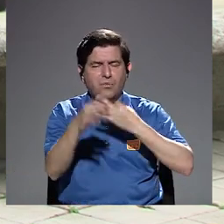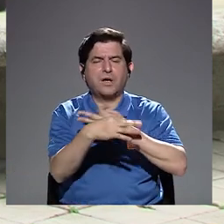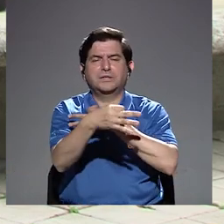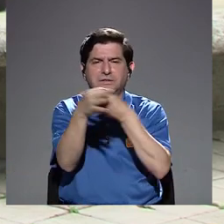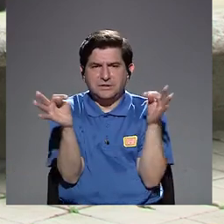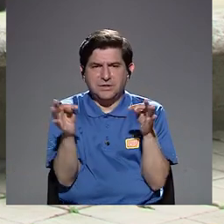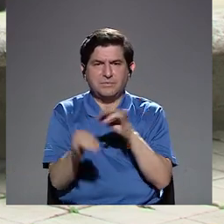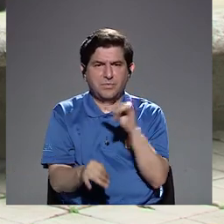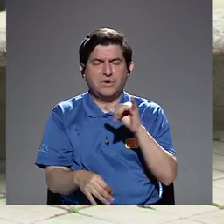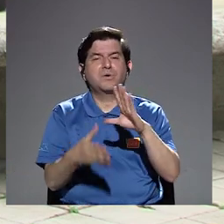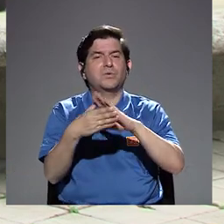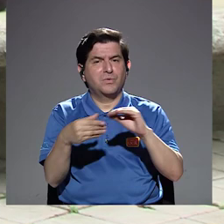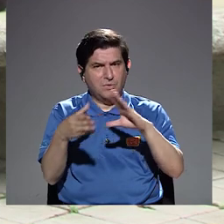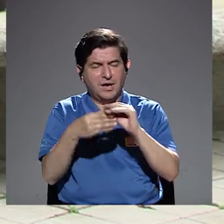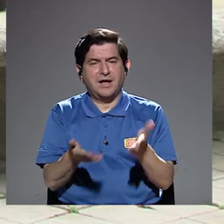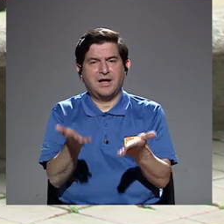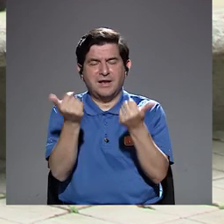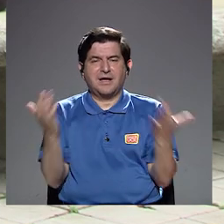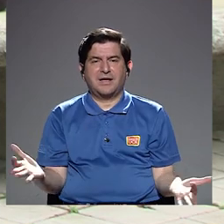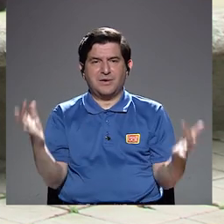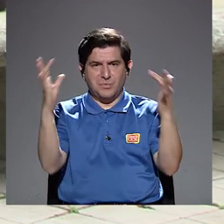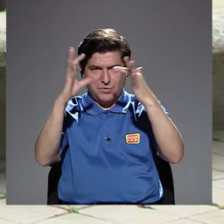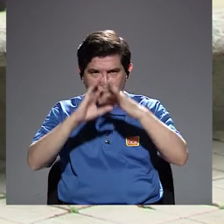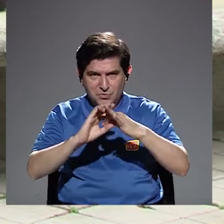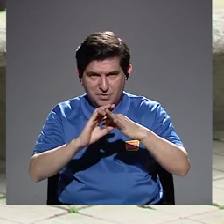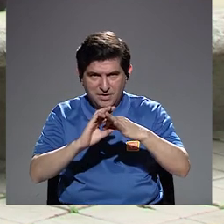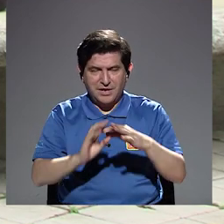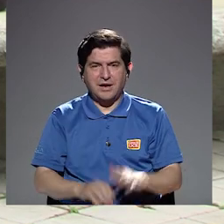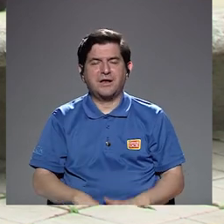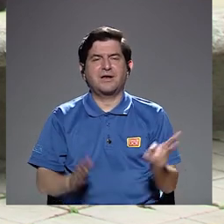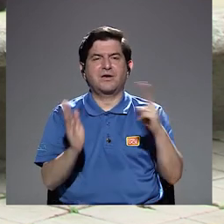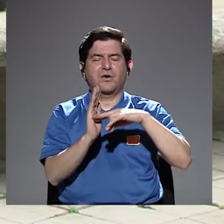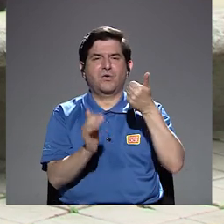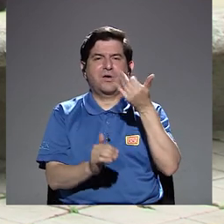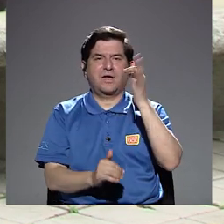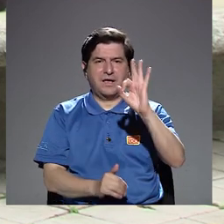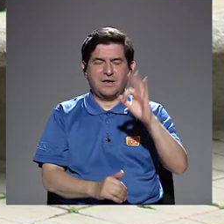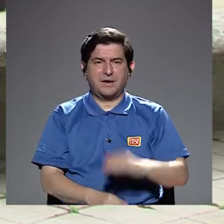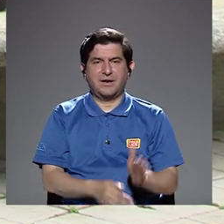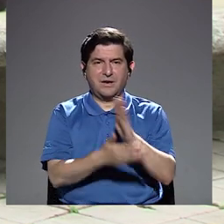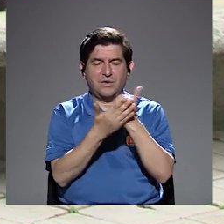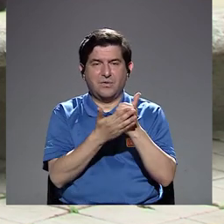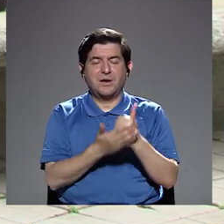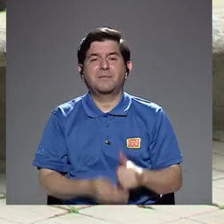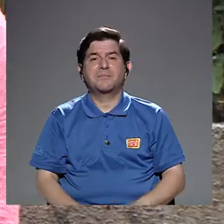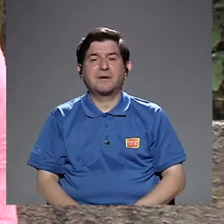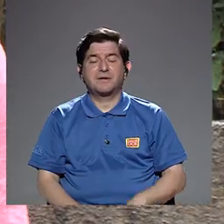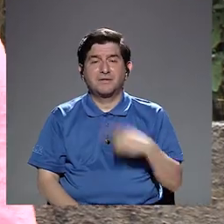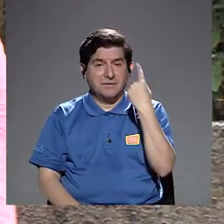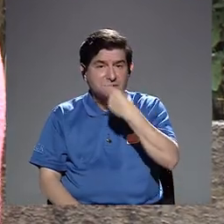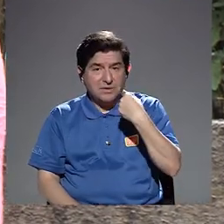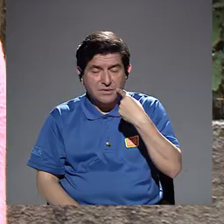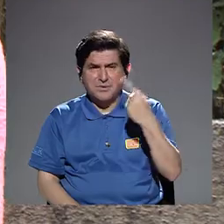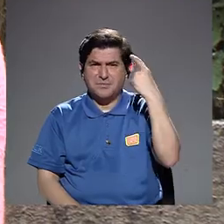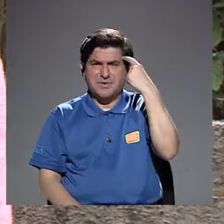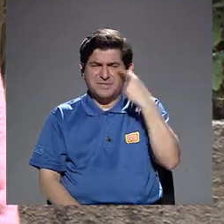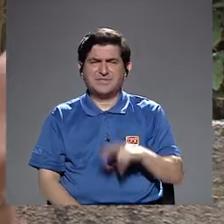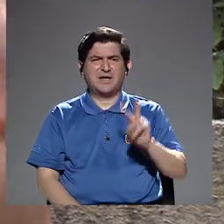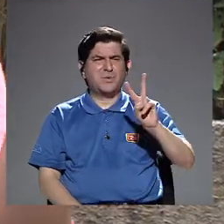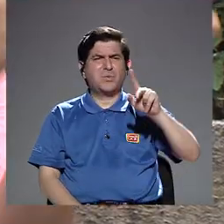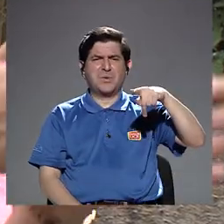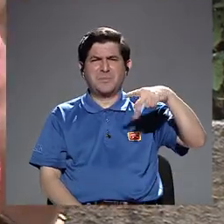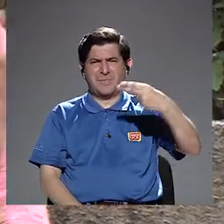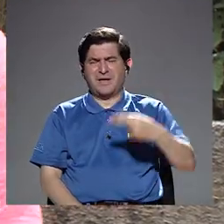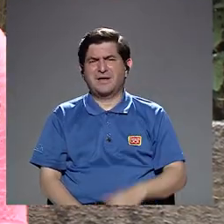talleres, e igual te comento, quisimos vincularlo en el 2019 con la parte oral, porque a veces pensábamos, virus del papiloma